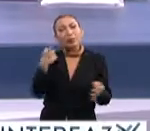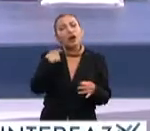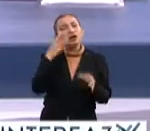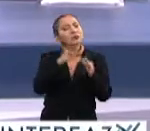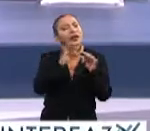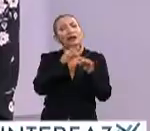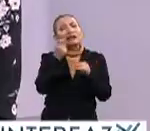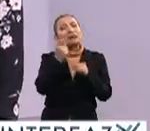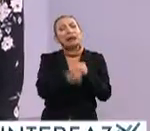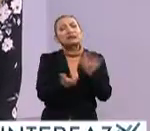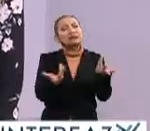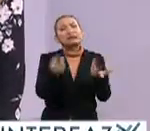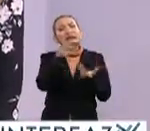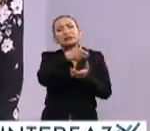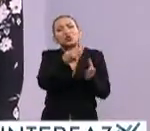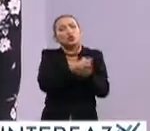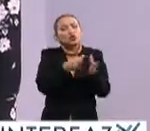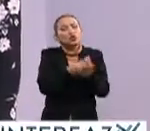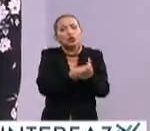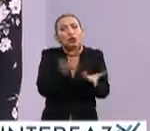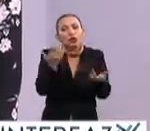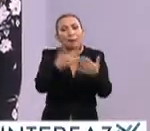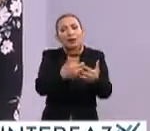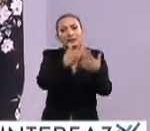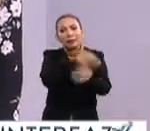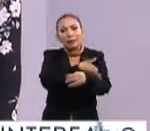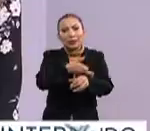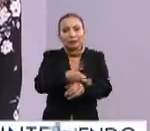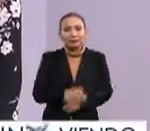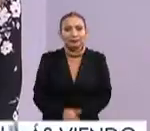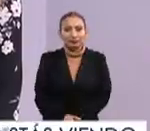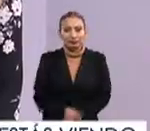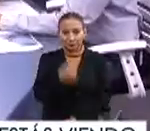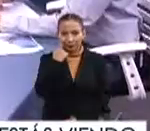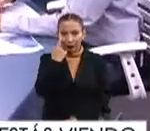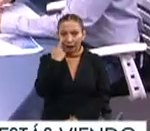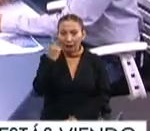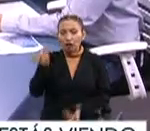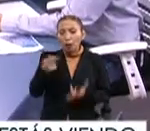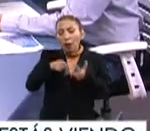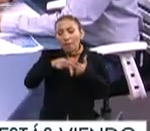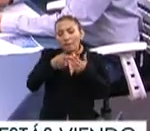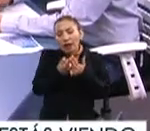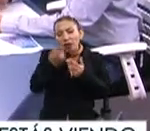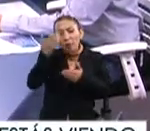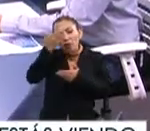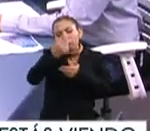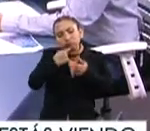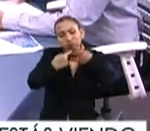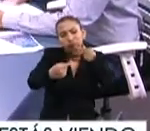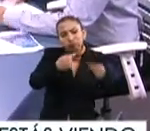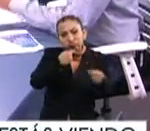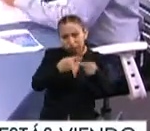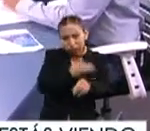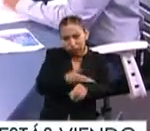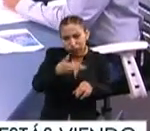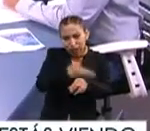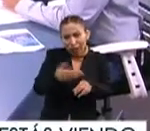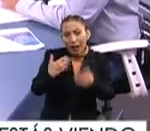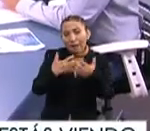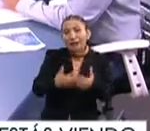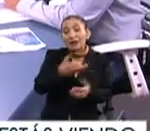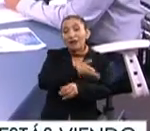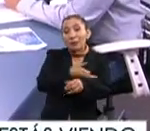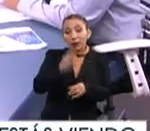un poco, doctor, de qué se trata este MOOC de empresas familiares. Bien, es una introducción a la gestión de empresas familiares